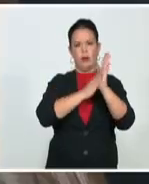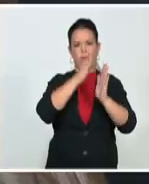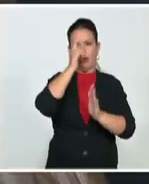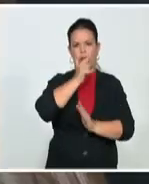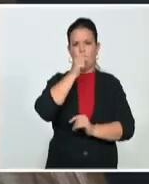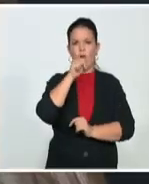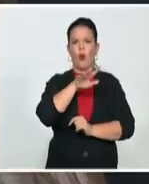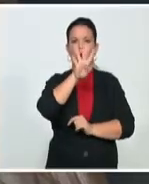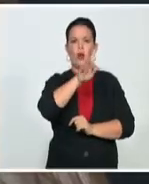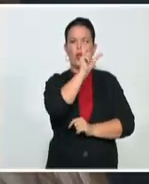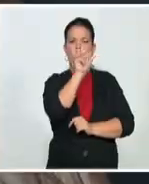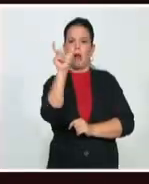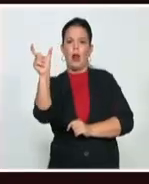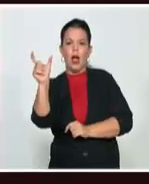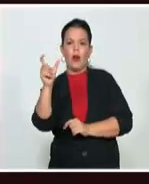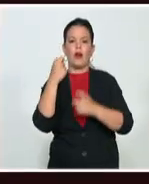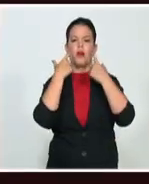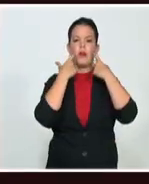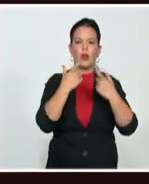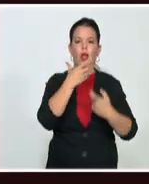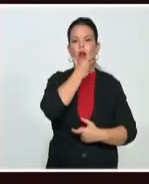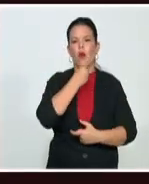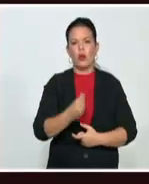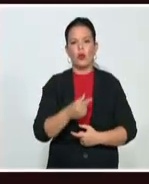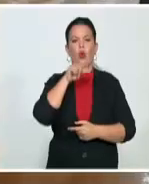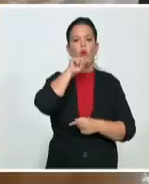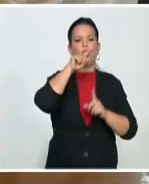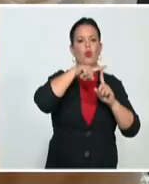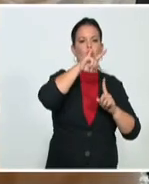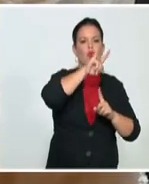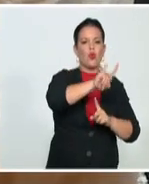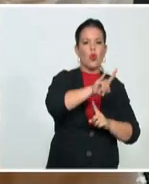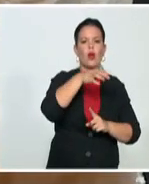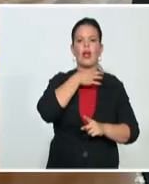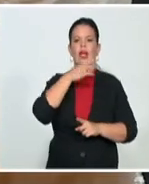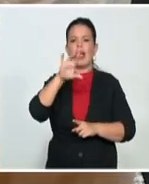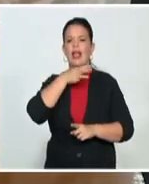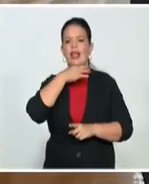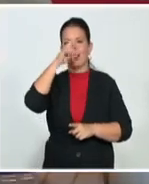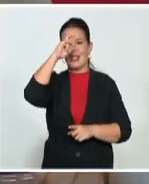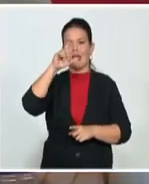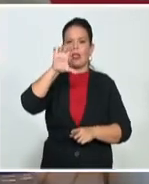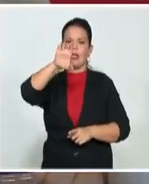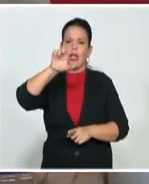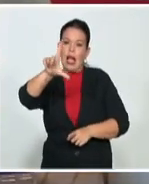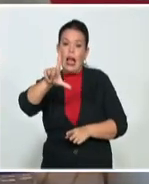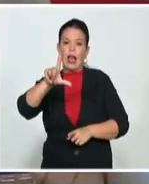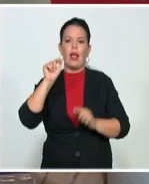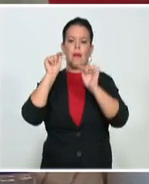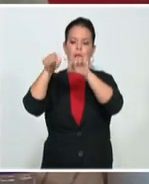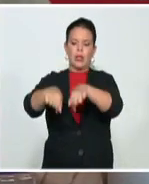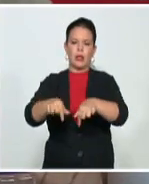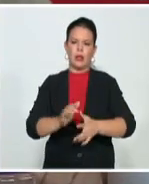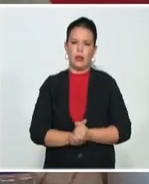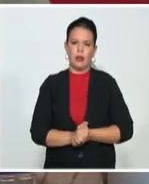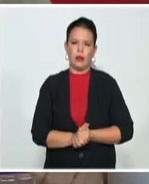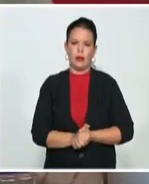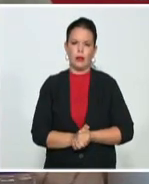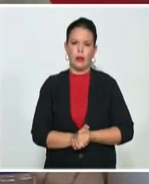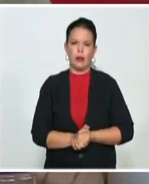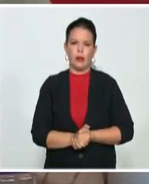sentido esencial de la juventud en su papel de agente transformador de la sociedad. Esencialmente, ese llamado